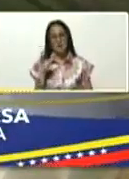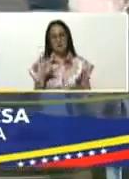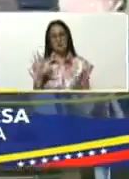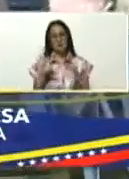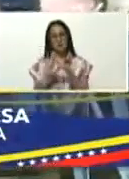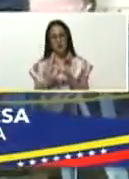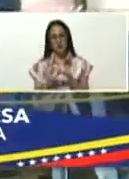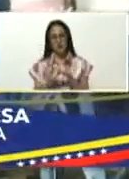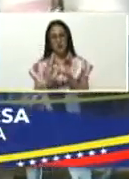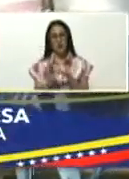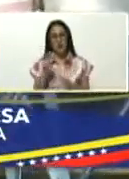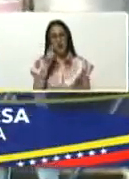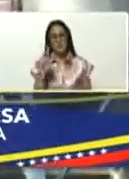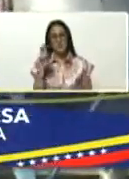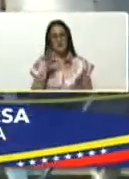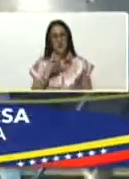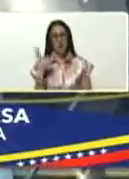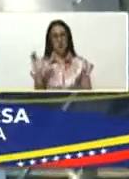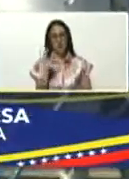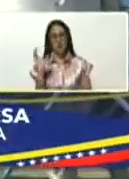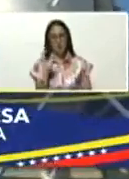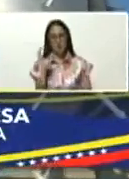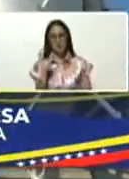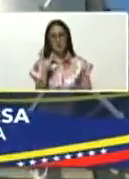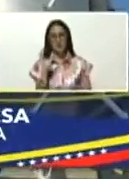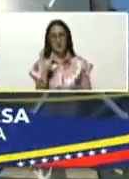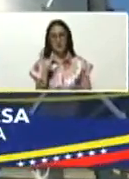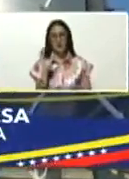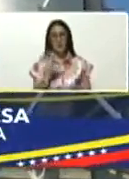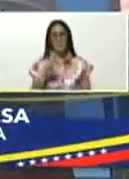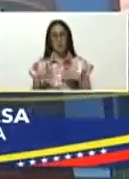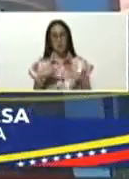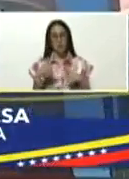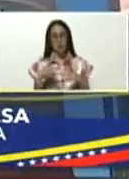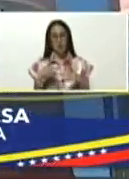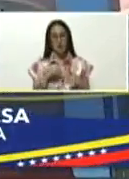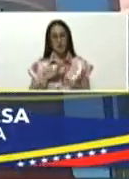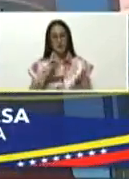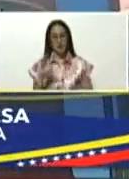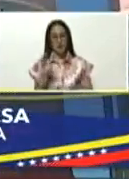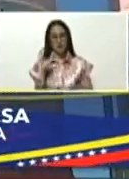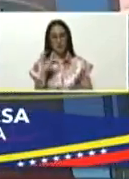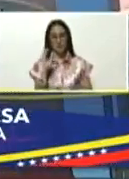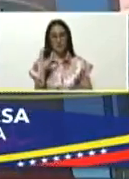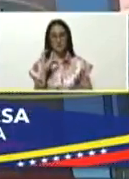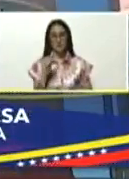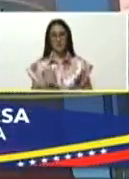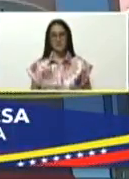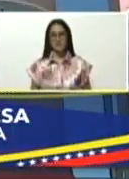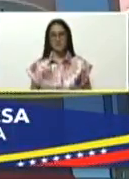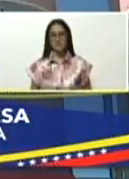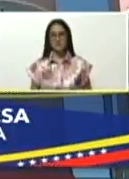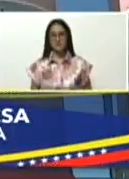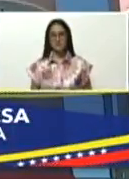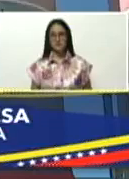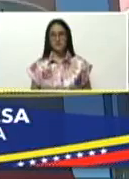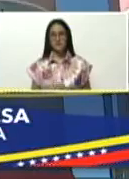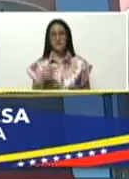los campesinos de Colombia, los productores de base de Colombia. Y nosotros, ese es